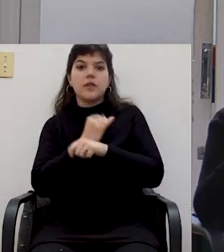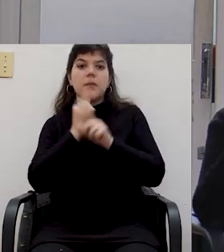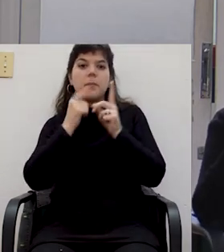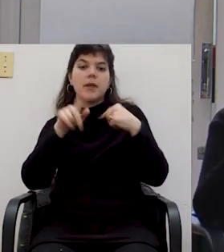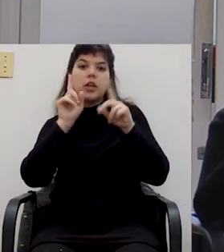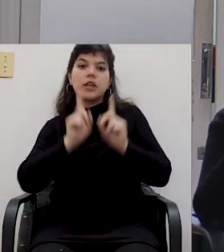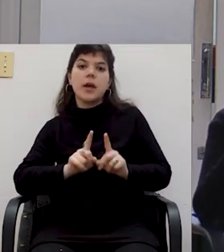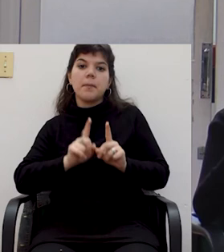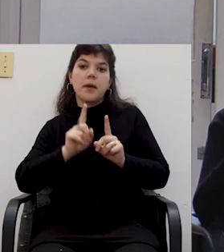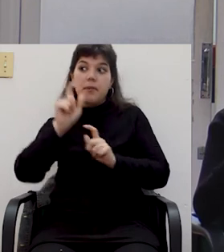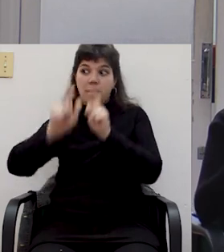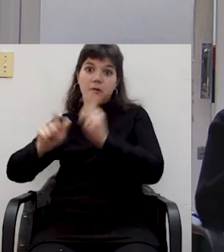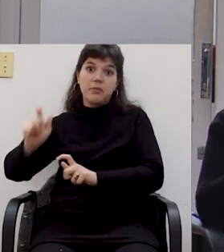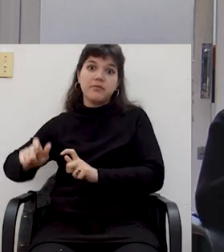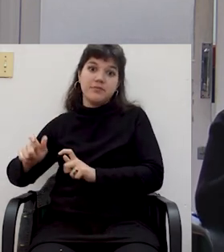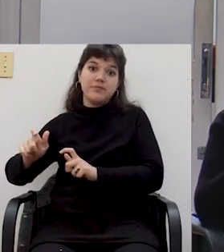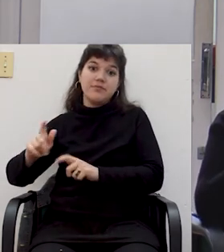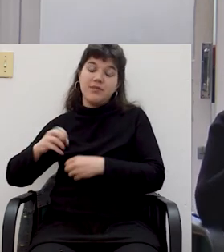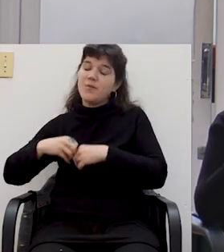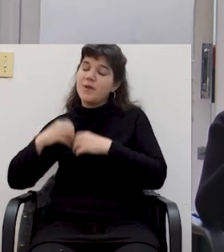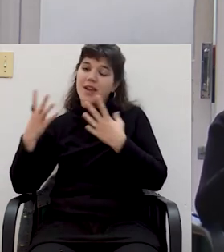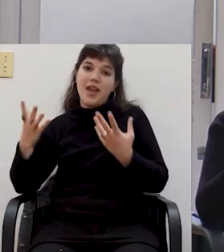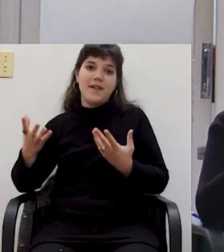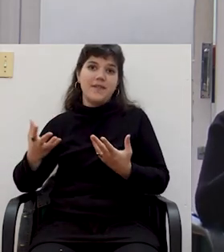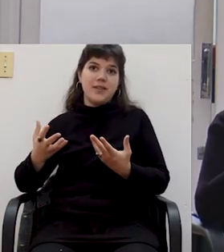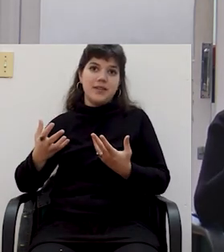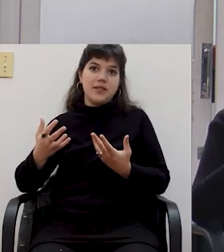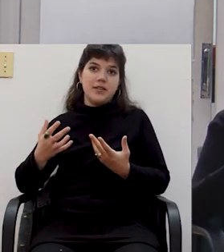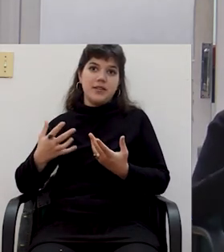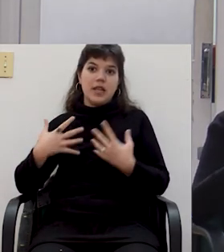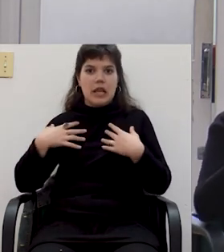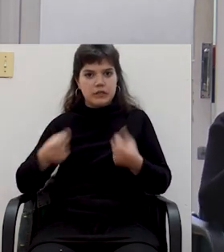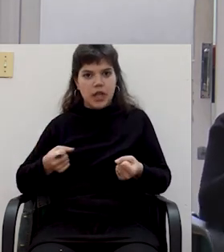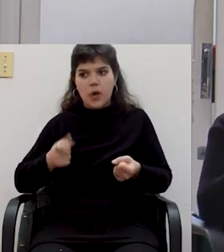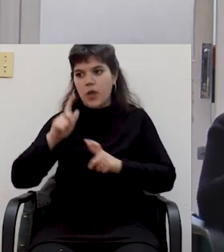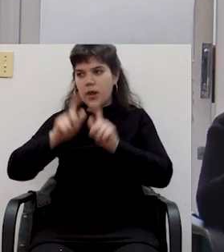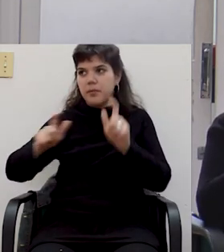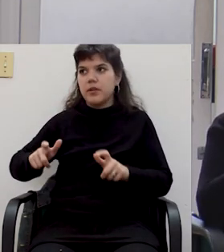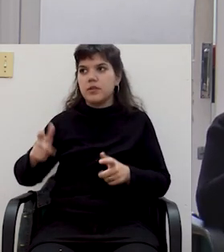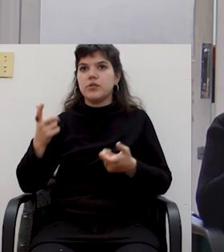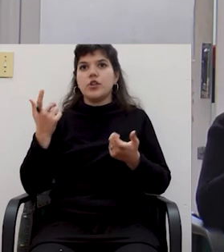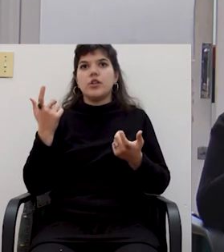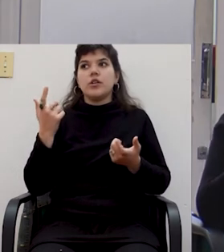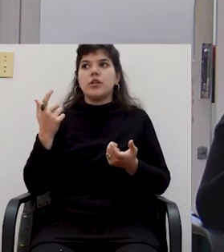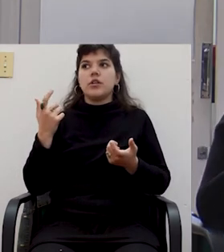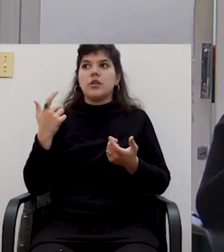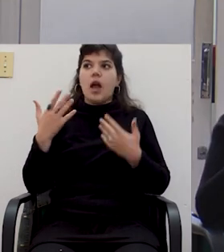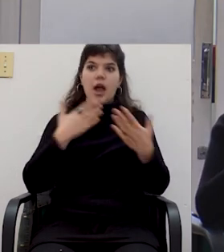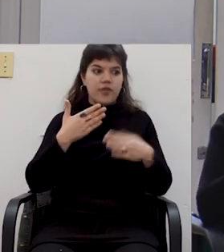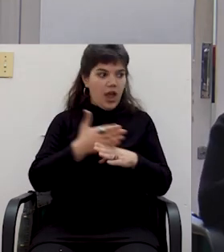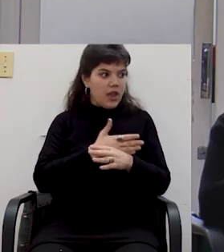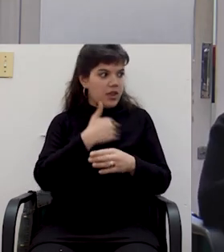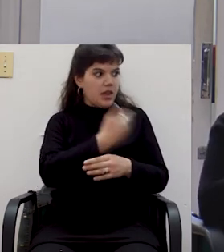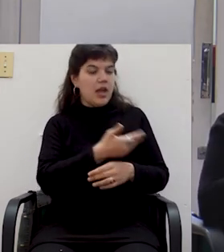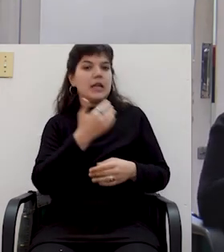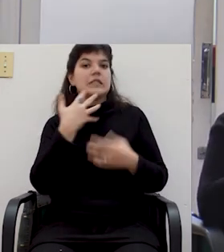también desde luego para las personas, ¿no? Esto tiene efectos en la salud de las personas, hablabas de la salud